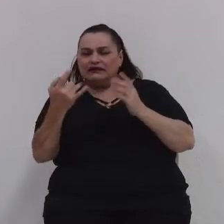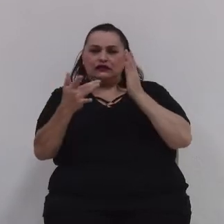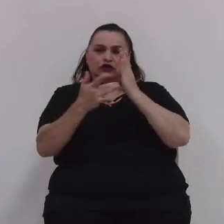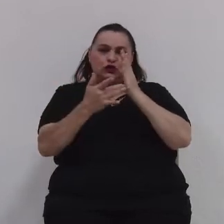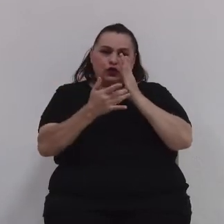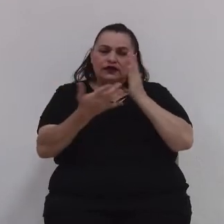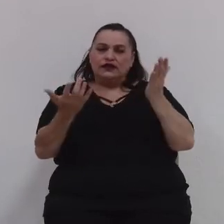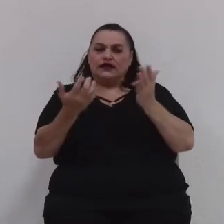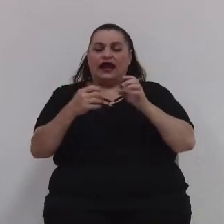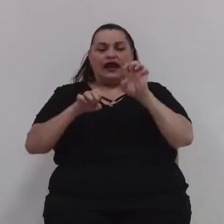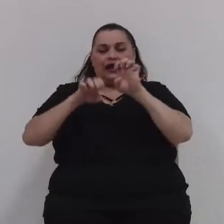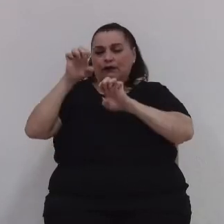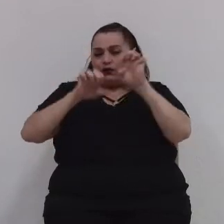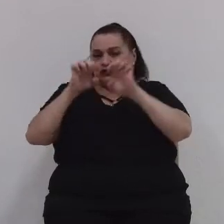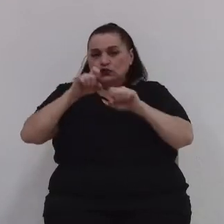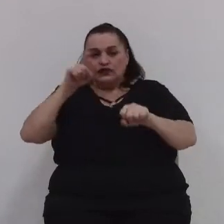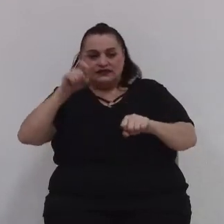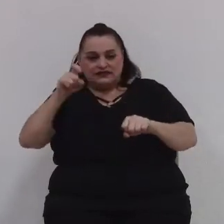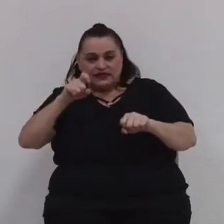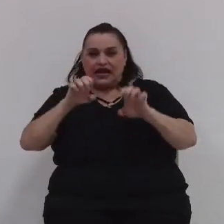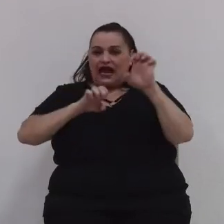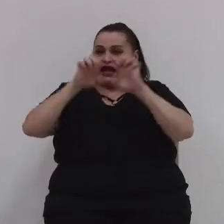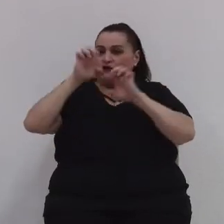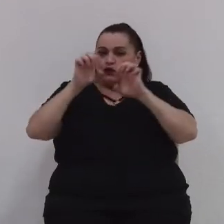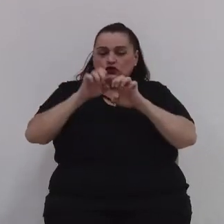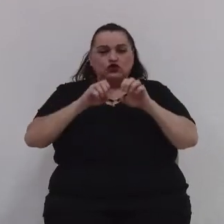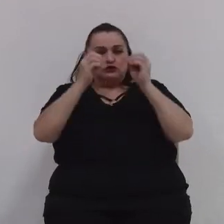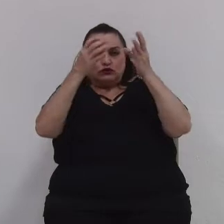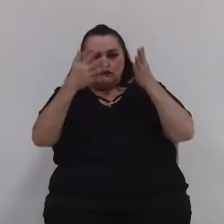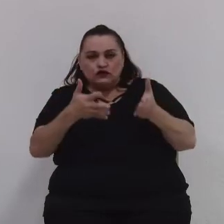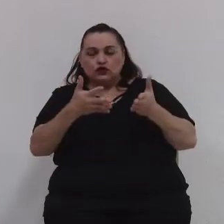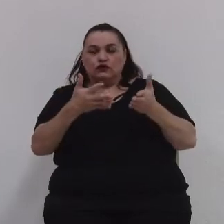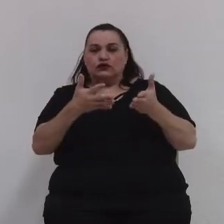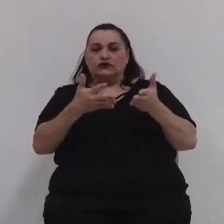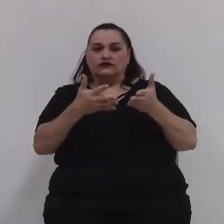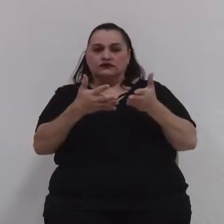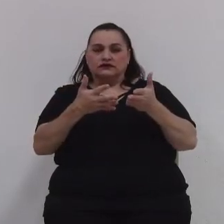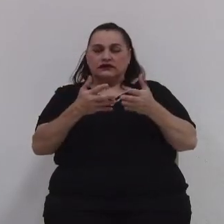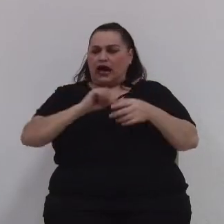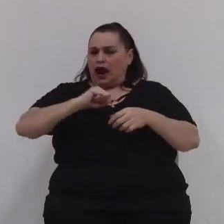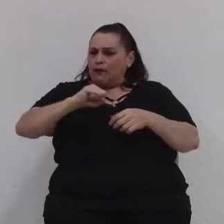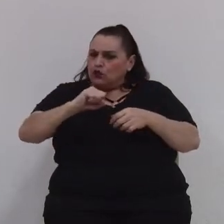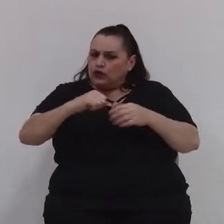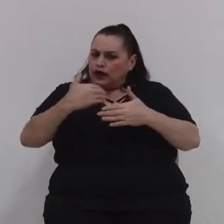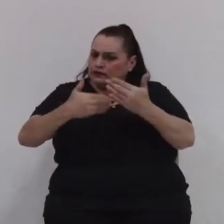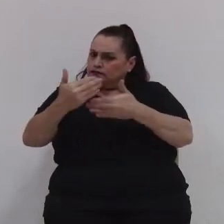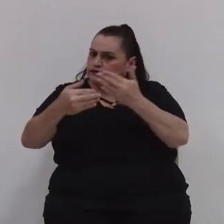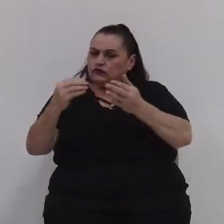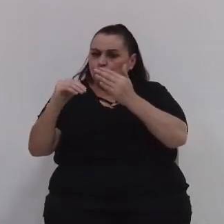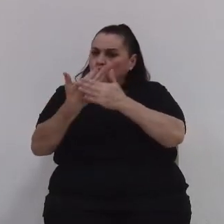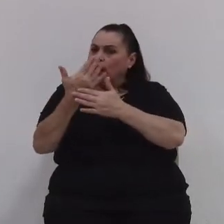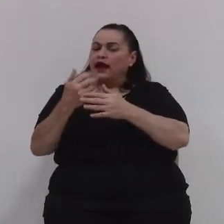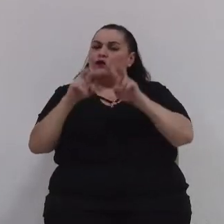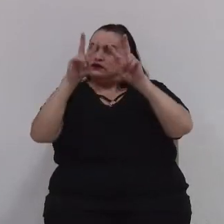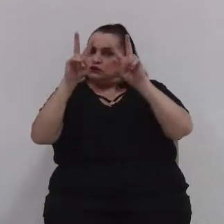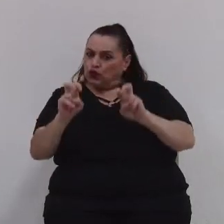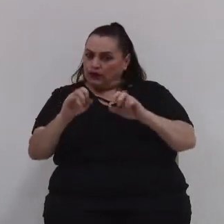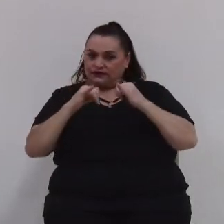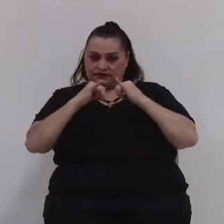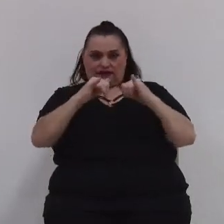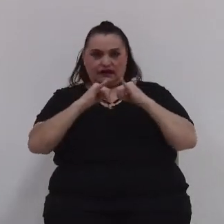de la necesaria evaluación del cuerpo docente, de apurarnos a poner nuevas pruebas estandarizadas, porque en